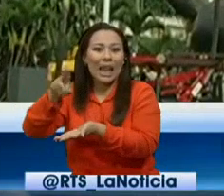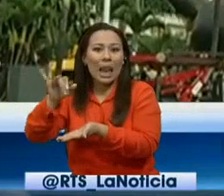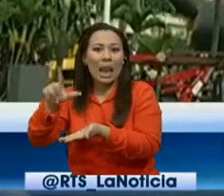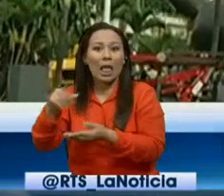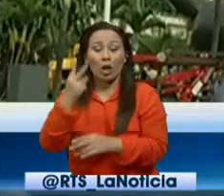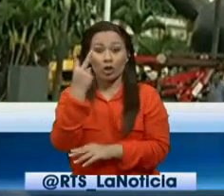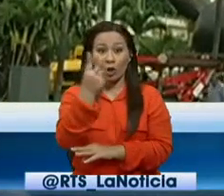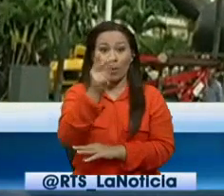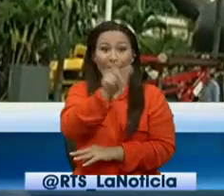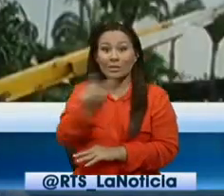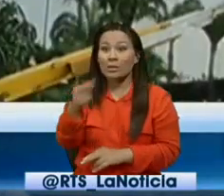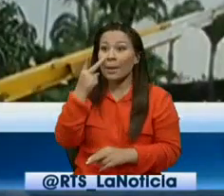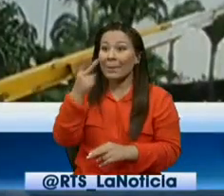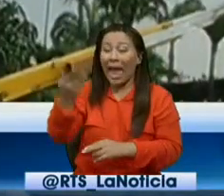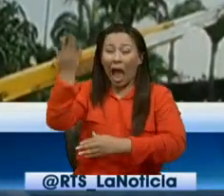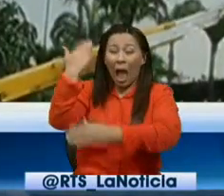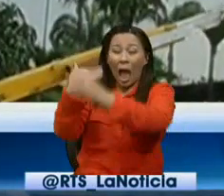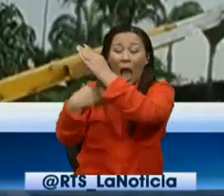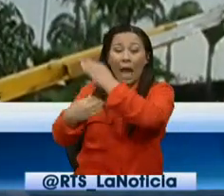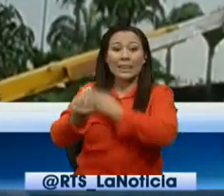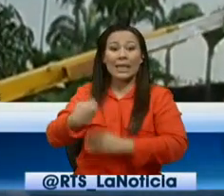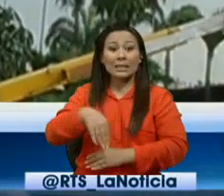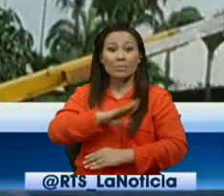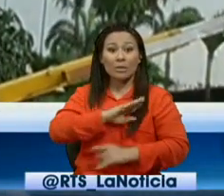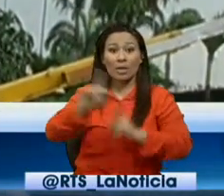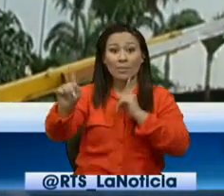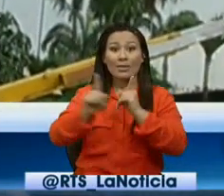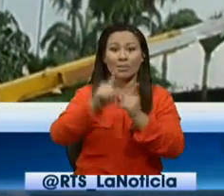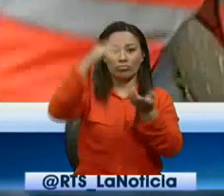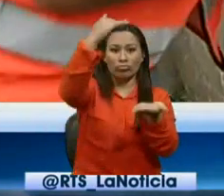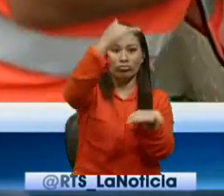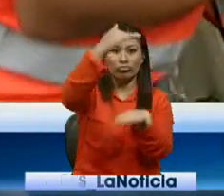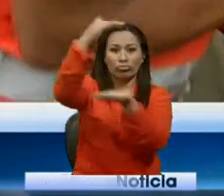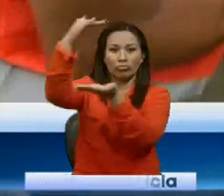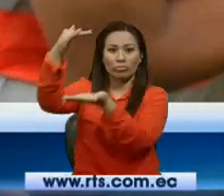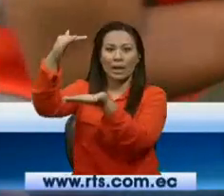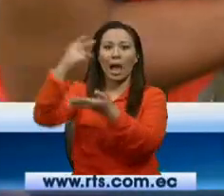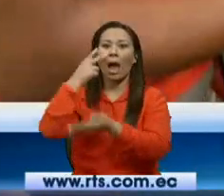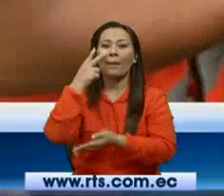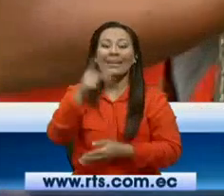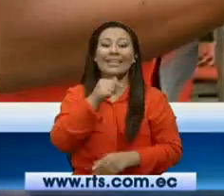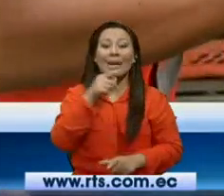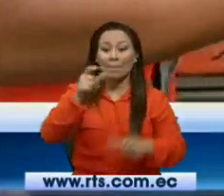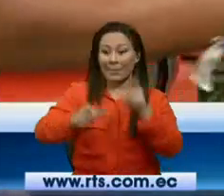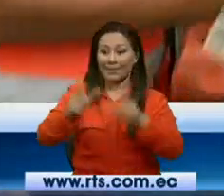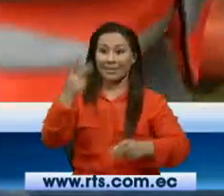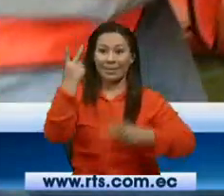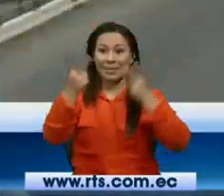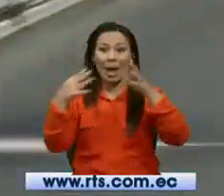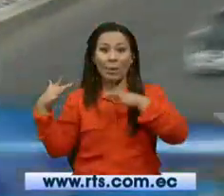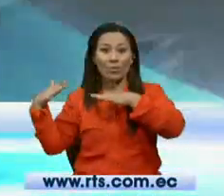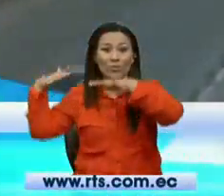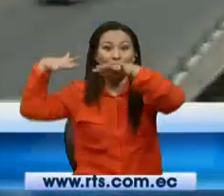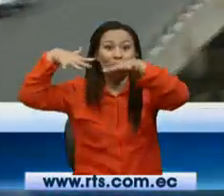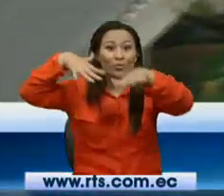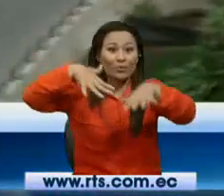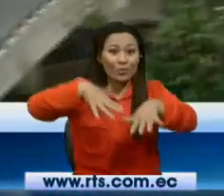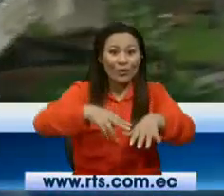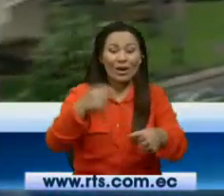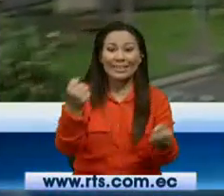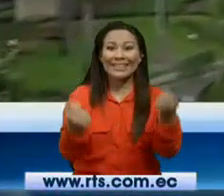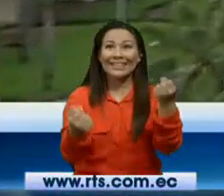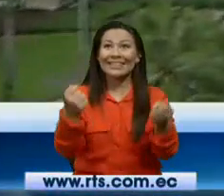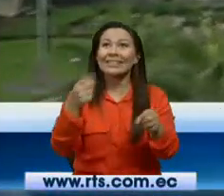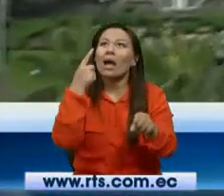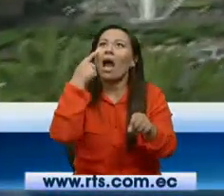españoles. Y que ahora estas estatuas divisarán, pero la llegada de los turistas y la gran cantidad de personas que estén en el